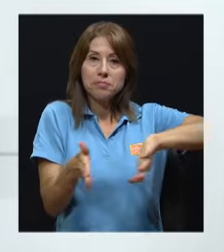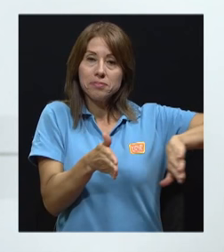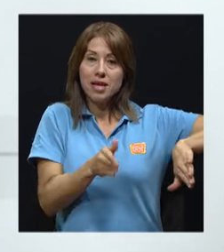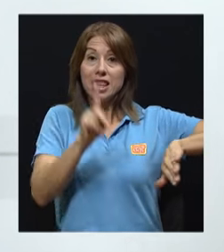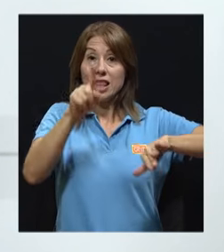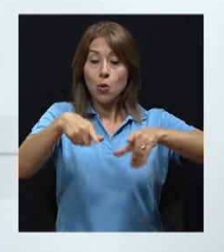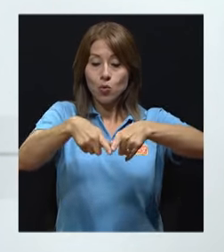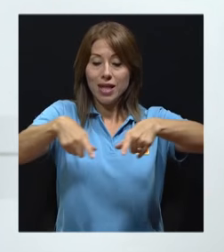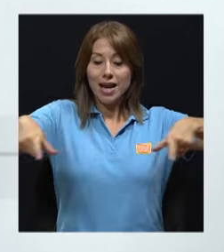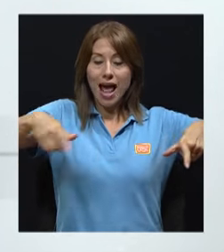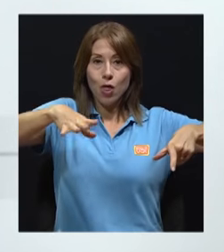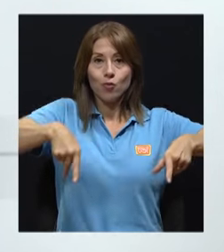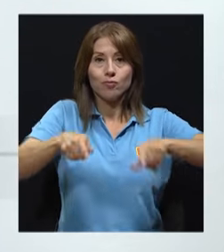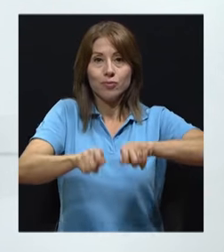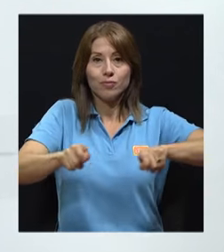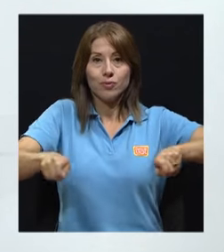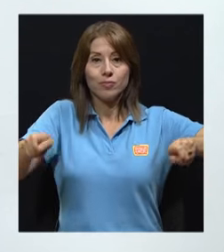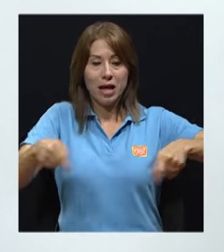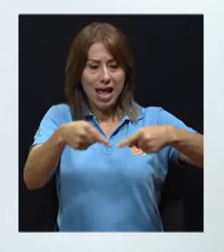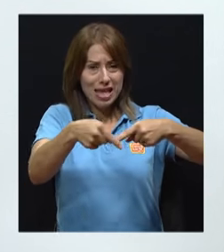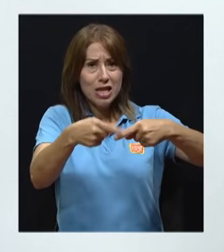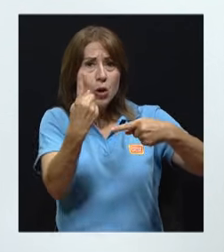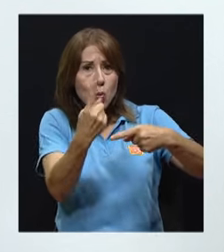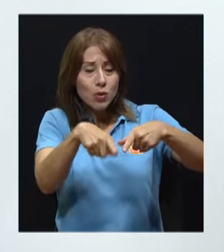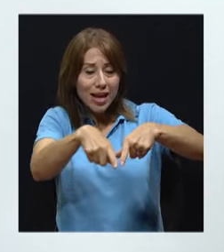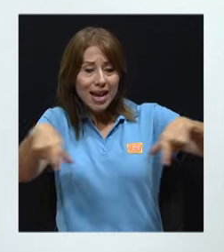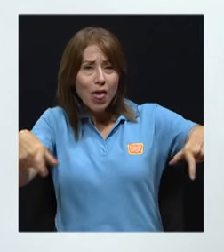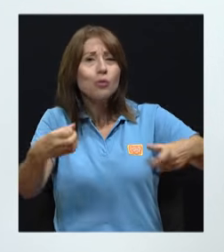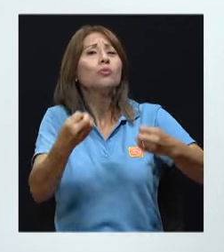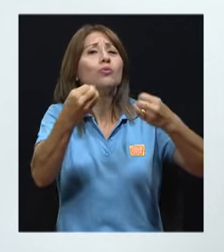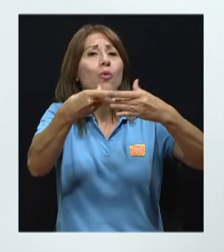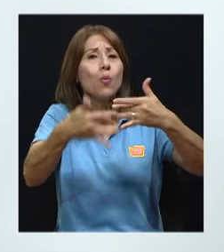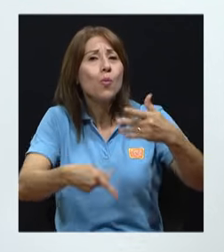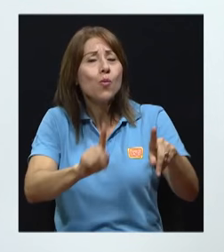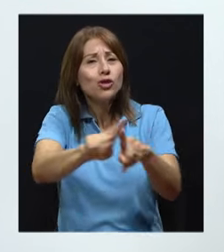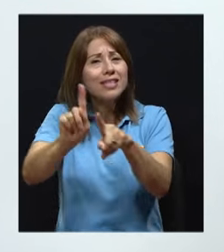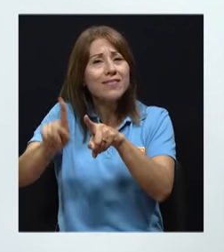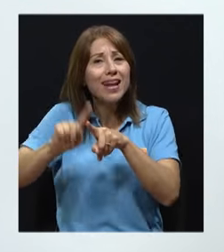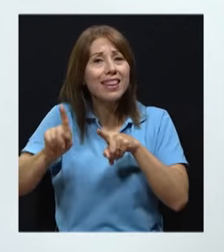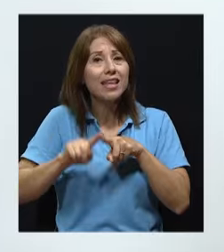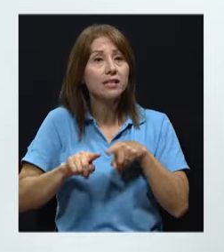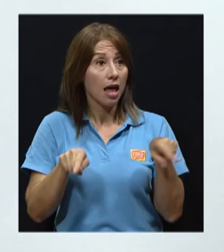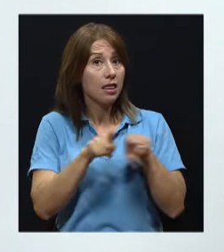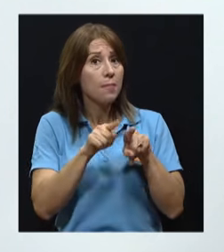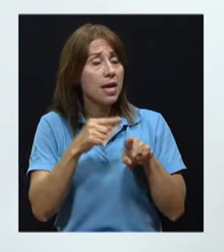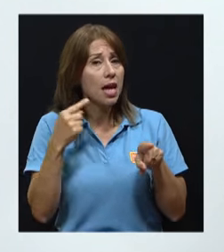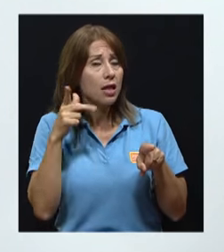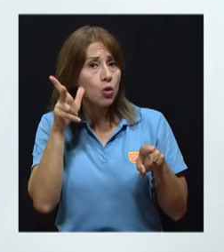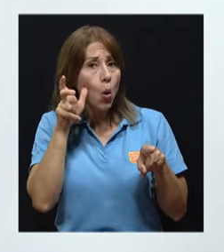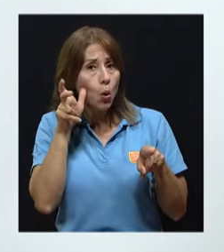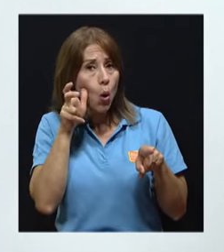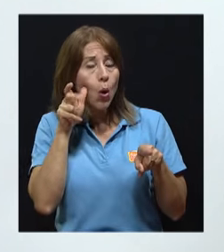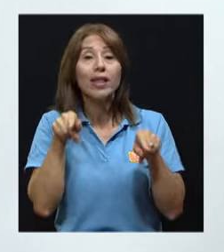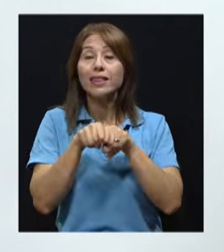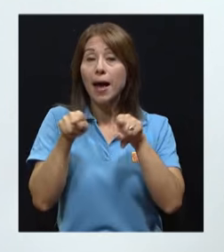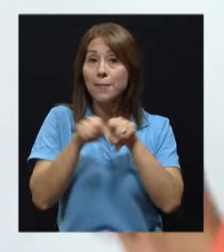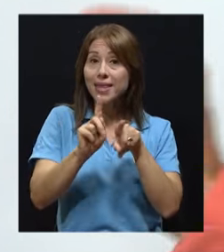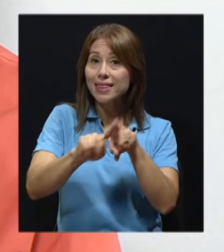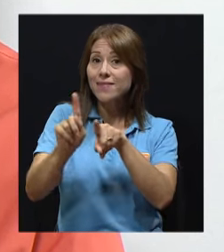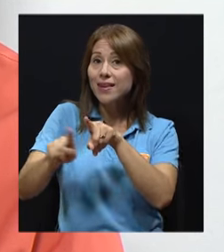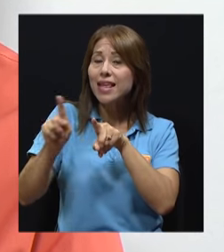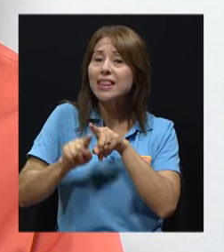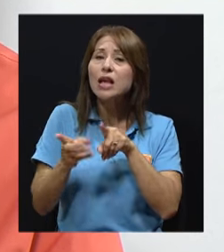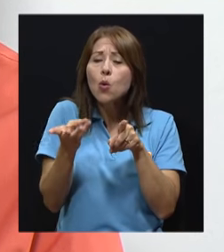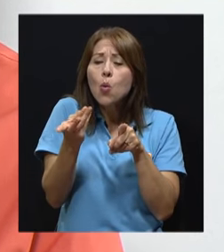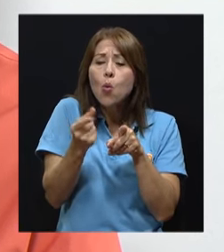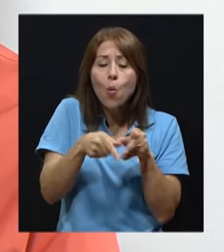diferentes de Marimba de doble teclado y de Marimba de un teclado Sí hemos encontrado muchas diferencias en un teclado en